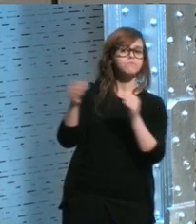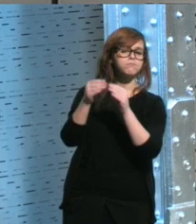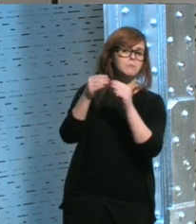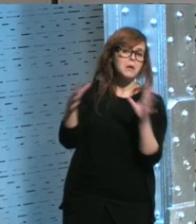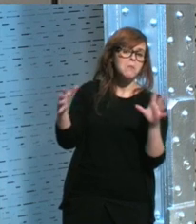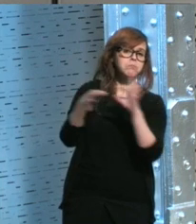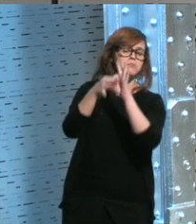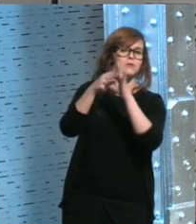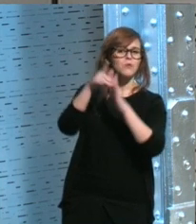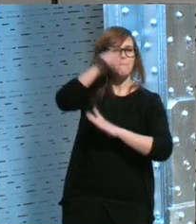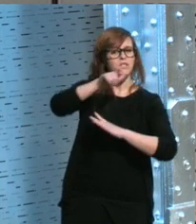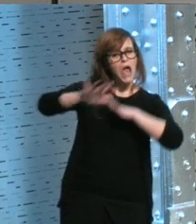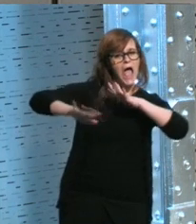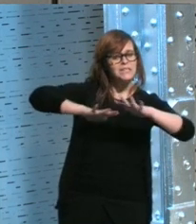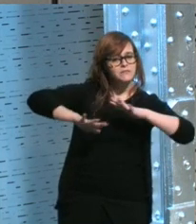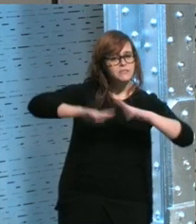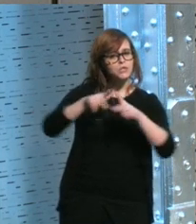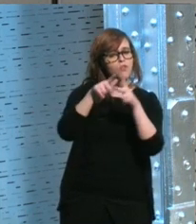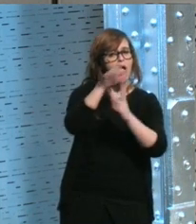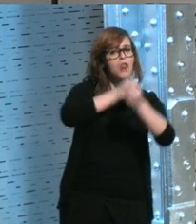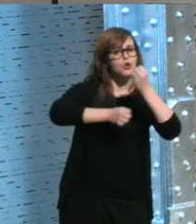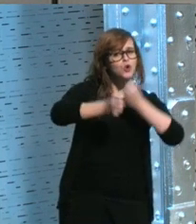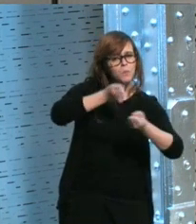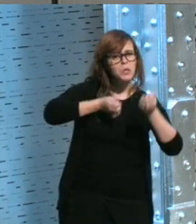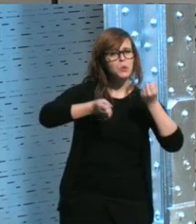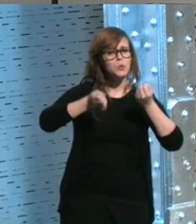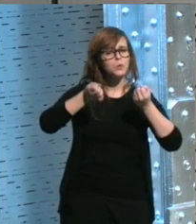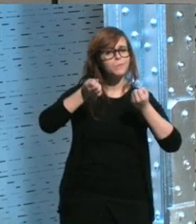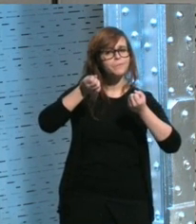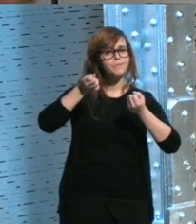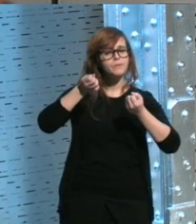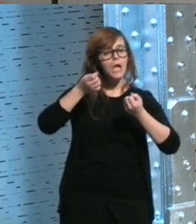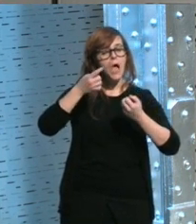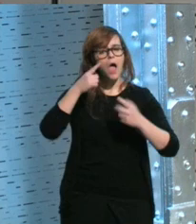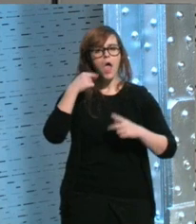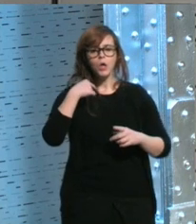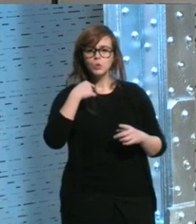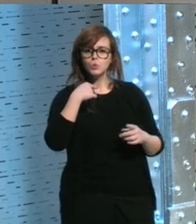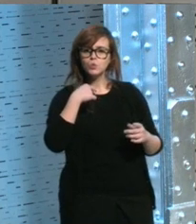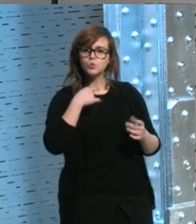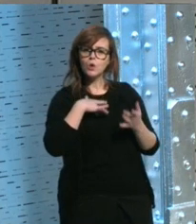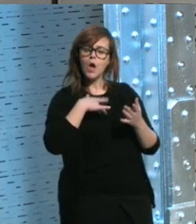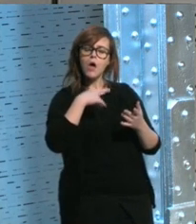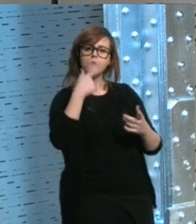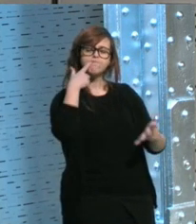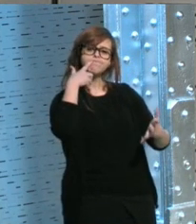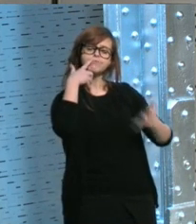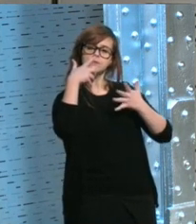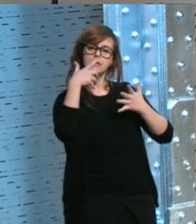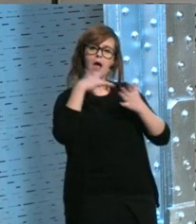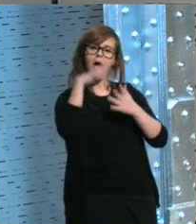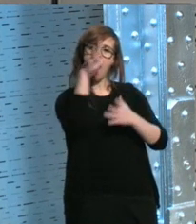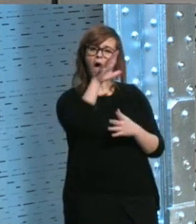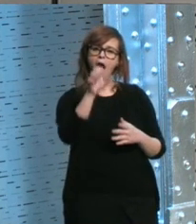de activistas, ¿no? Sociales, económicos. Lo que a mí me ha llamado la atención es que en África